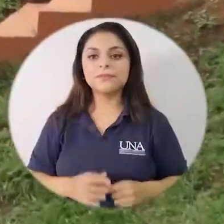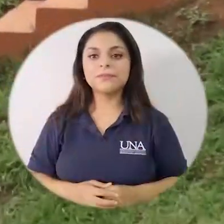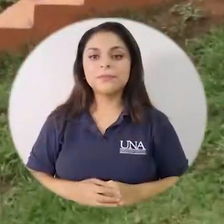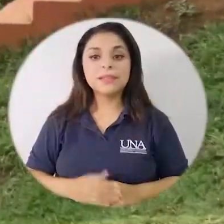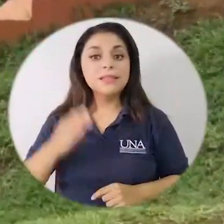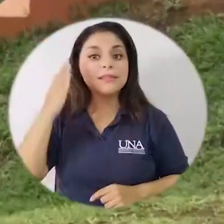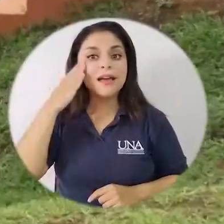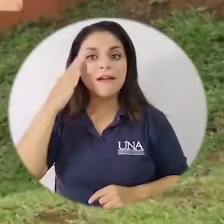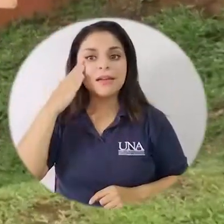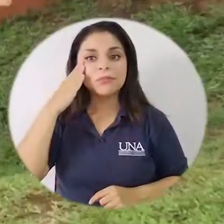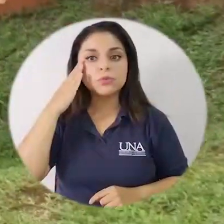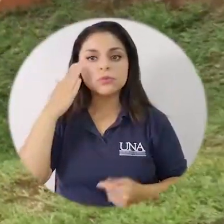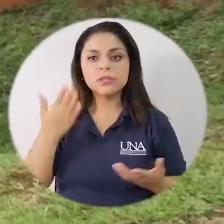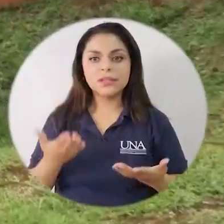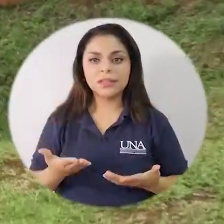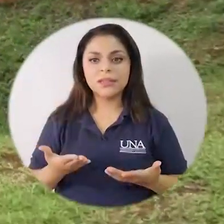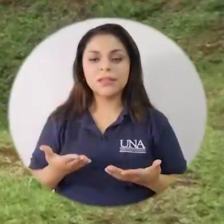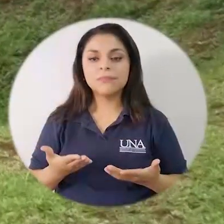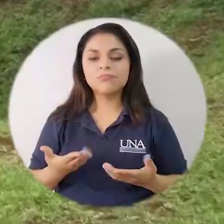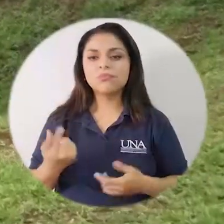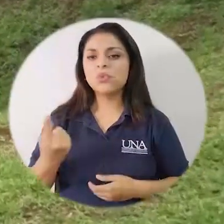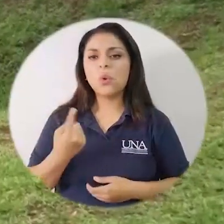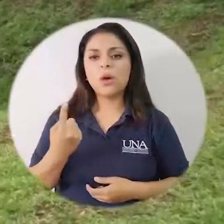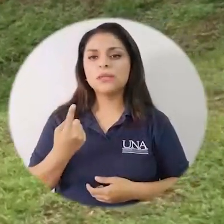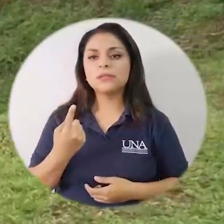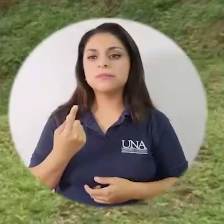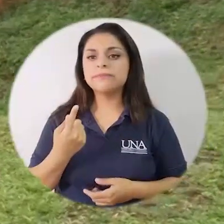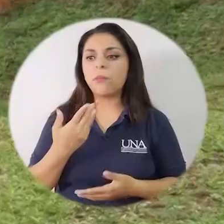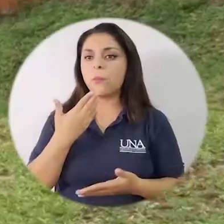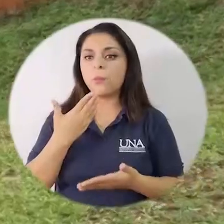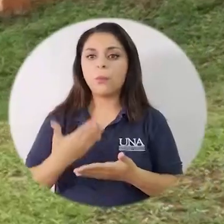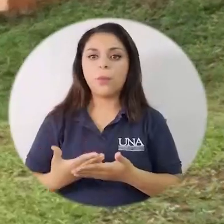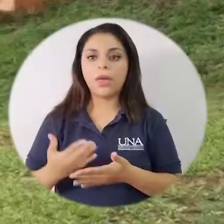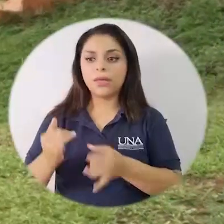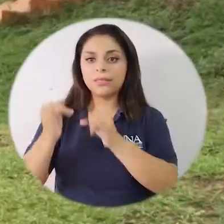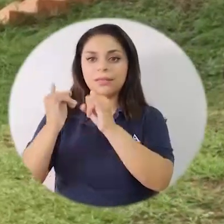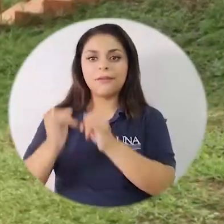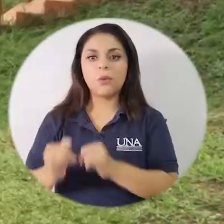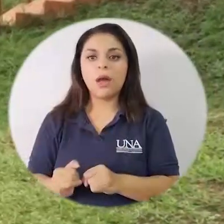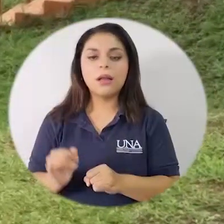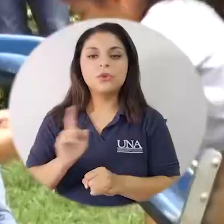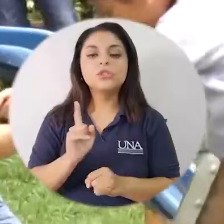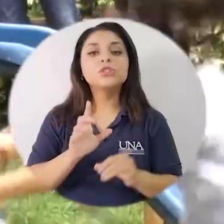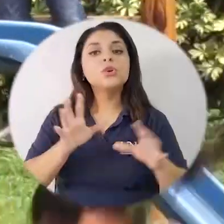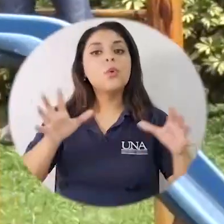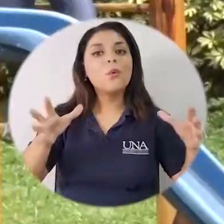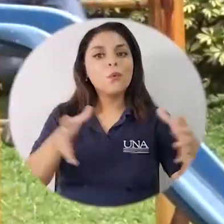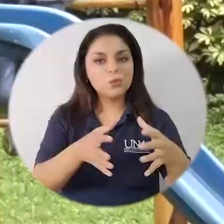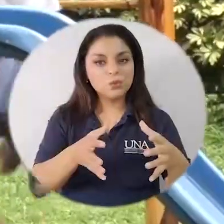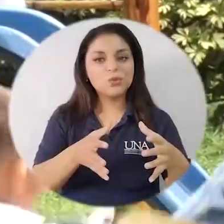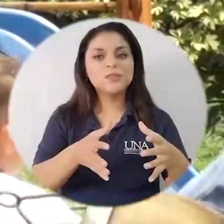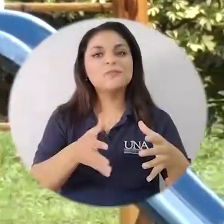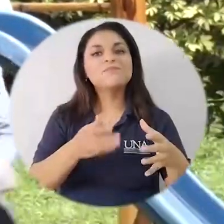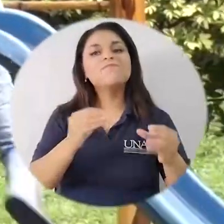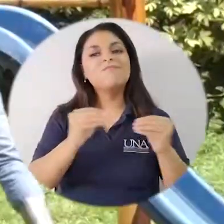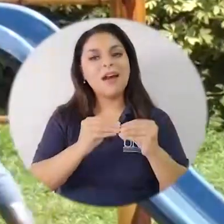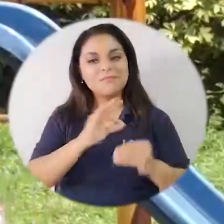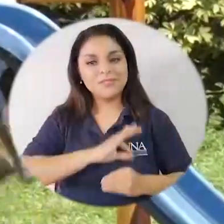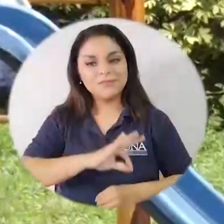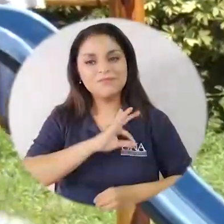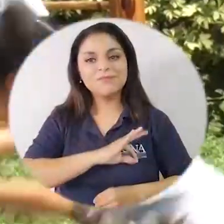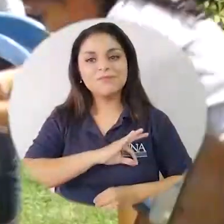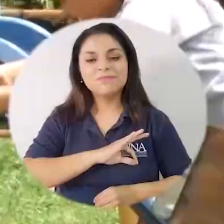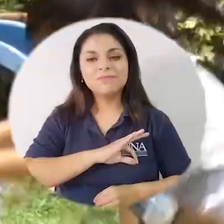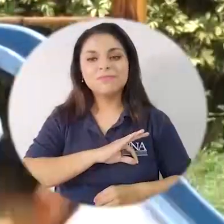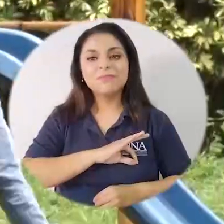Y si sabemos que no es un bien individual, sino un bien colectivo, con mayor razón, hay muchas probabilidades de